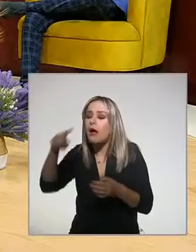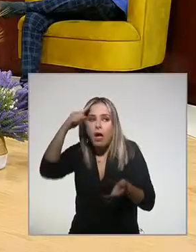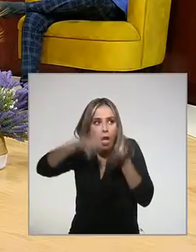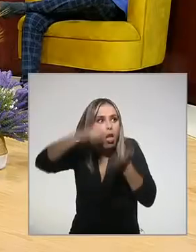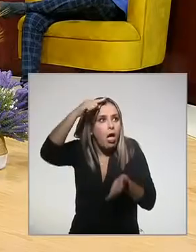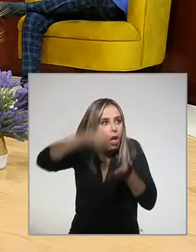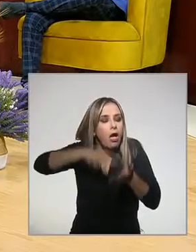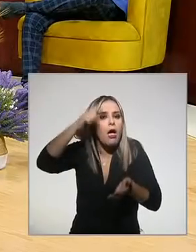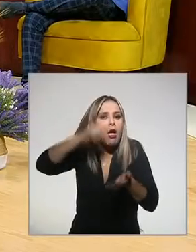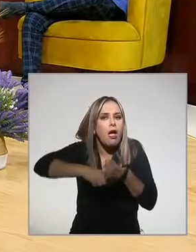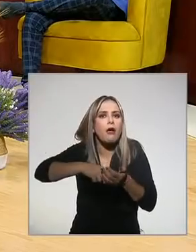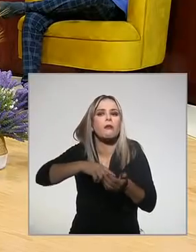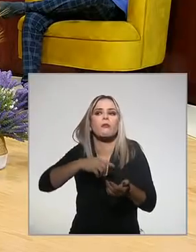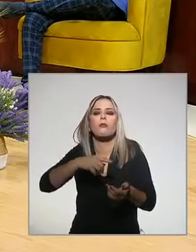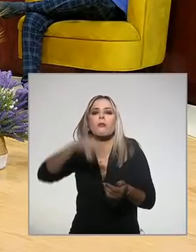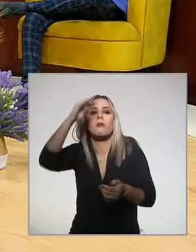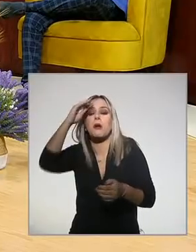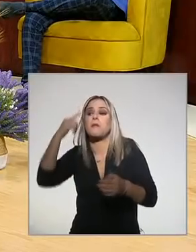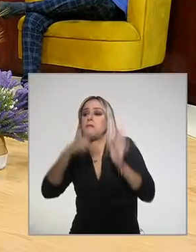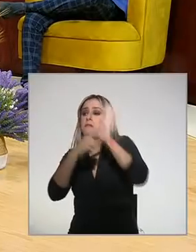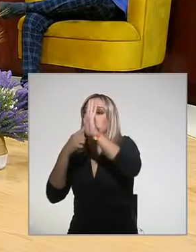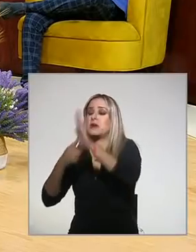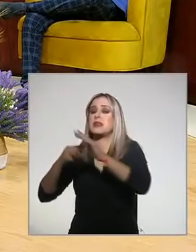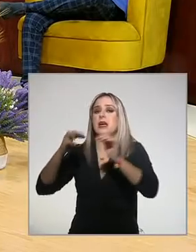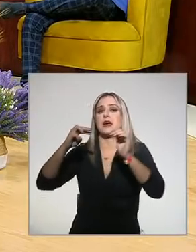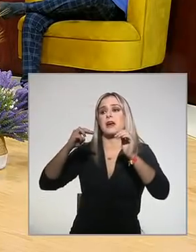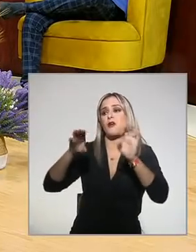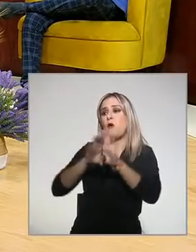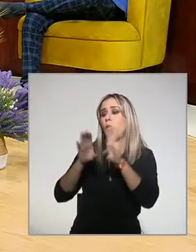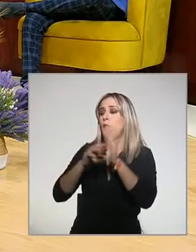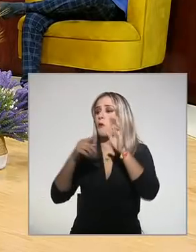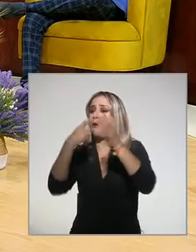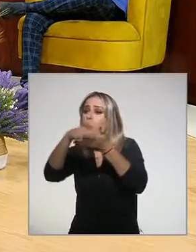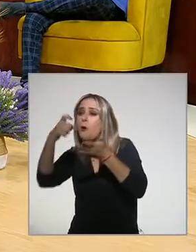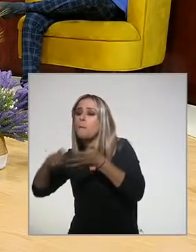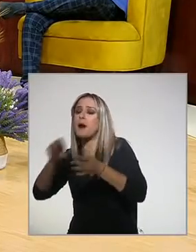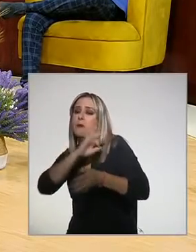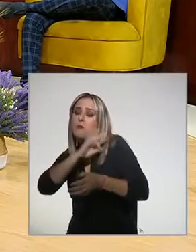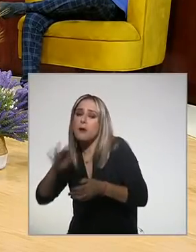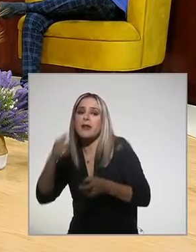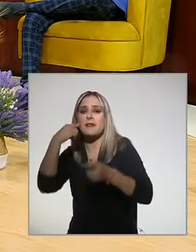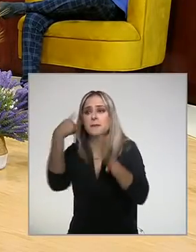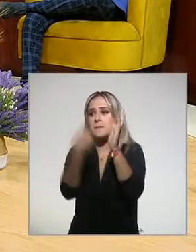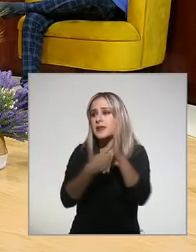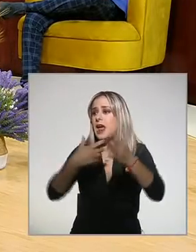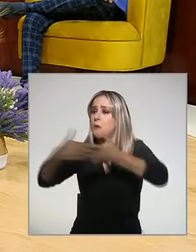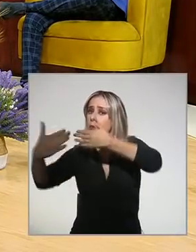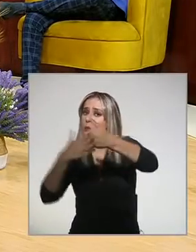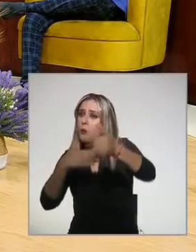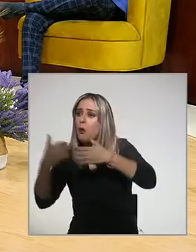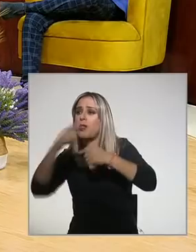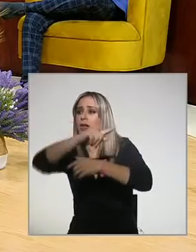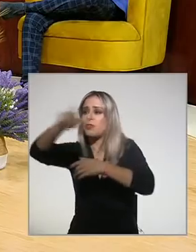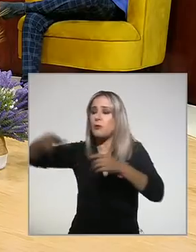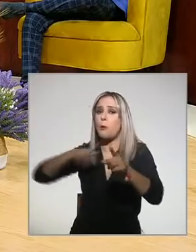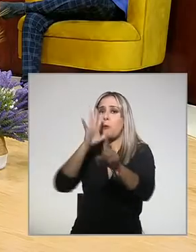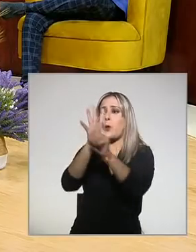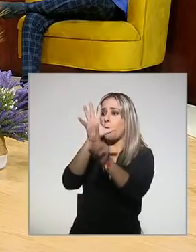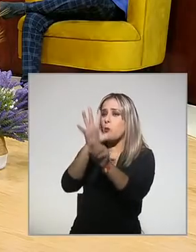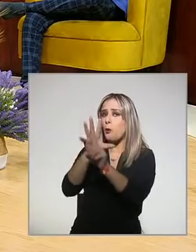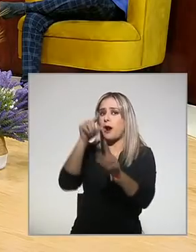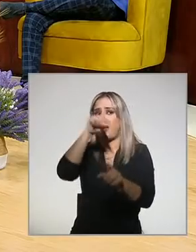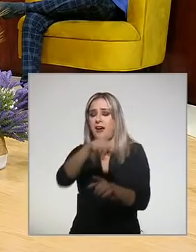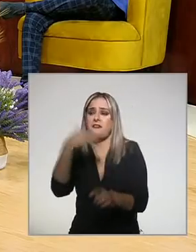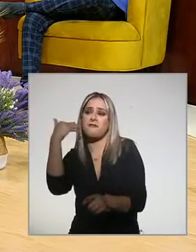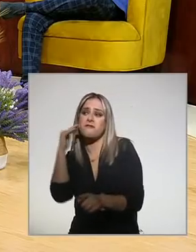de cuestiones de marketing, de mercadotecnia, de consumismo, ¿no? Bajo este sistema en el cual vivimos. Entonces